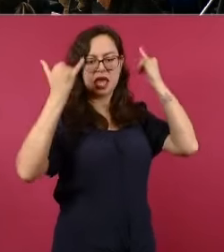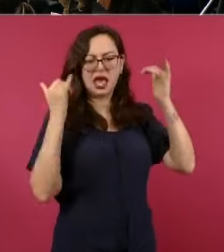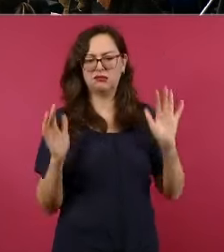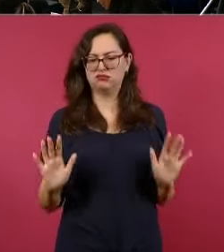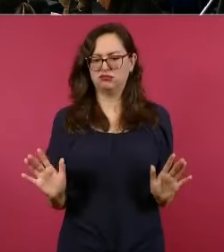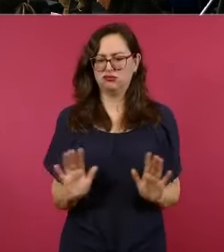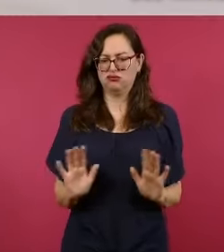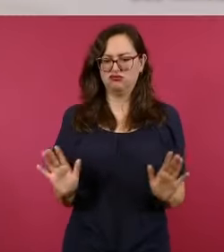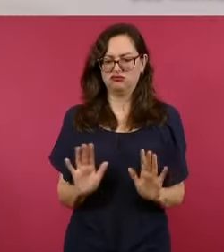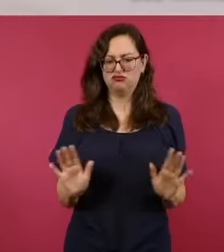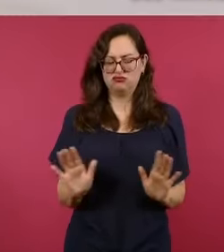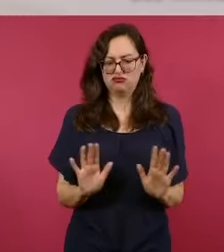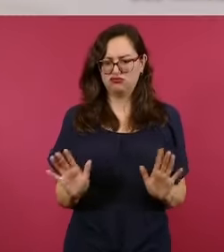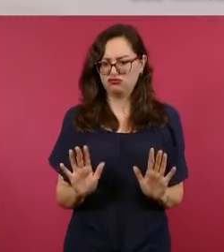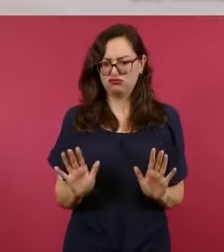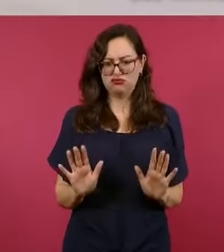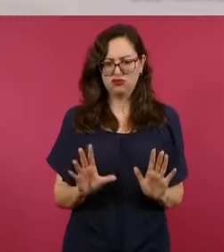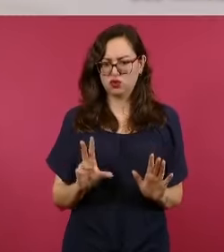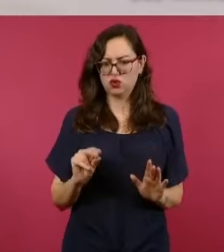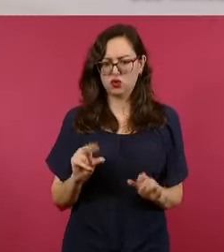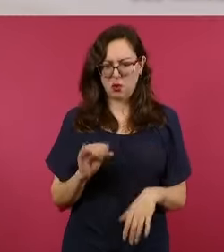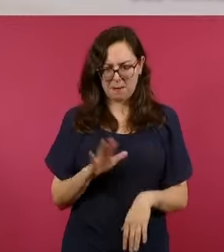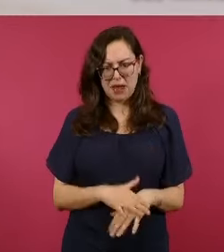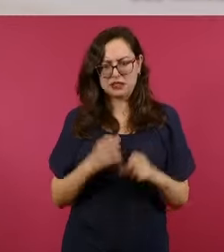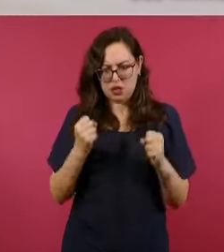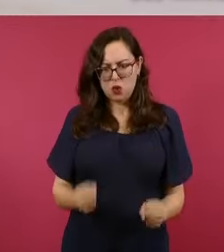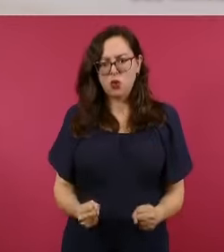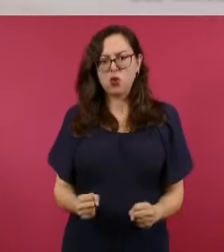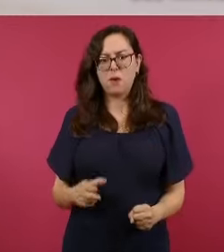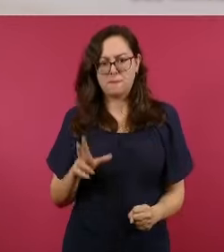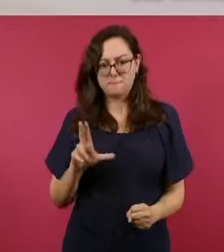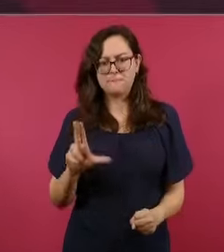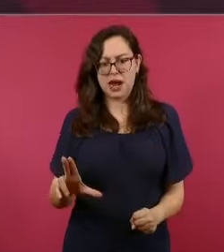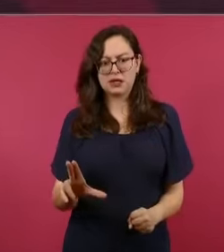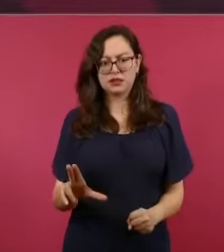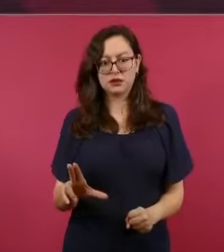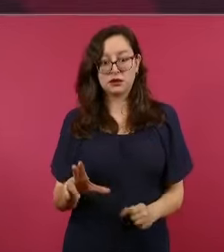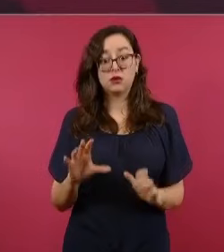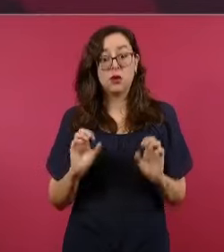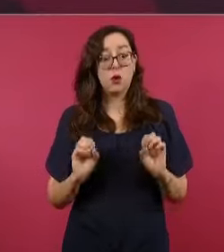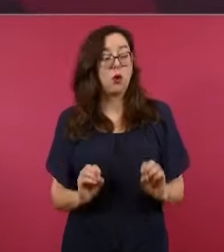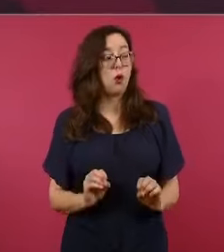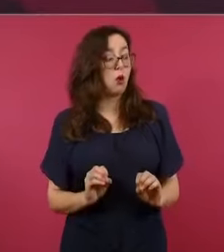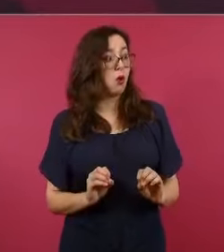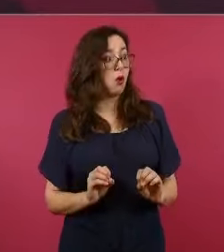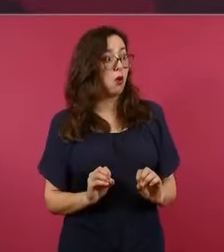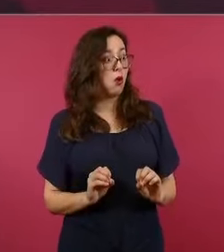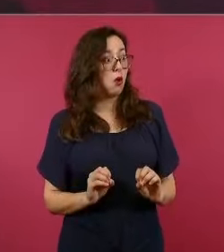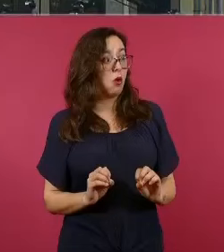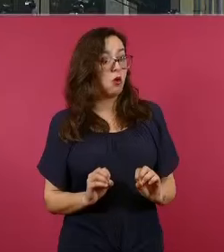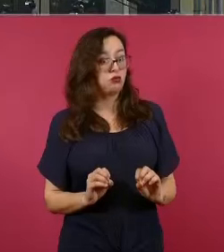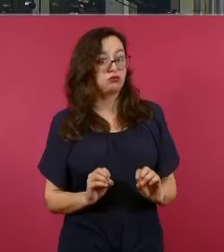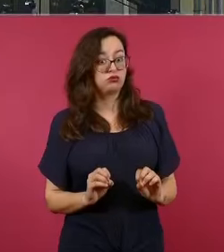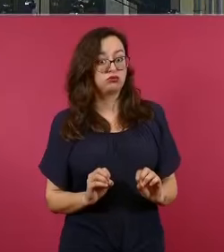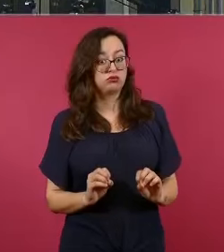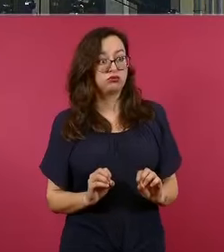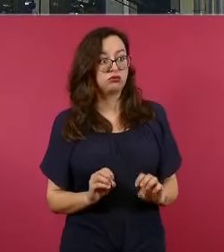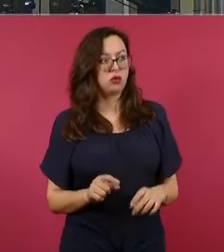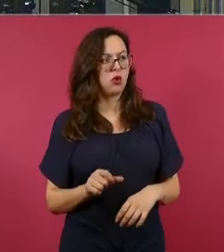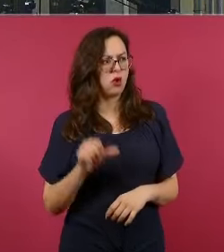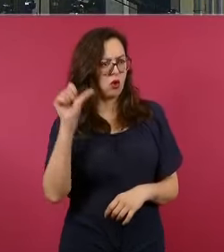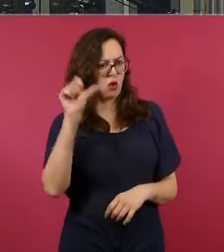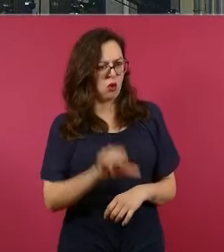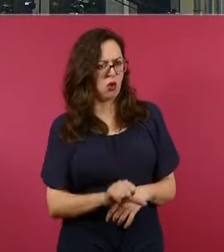este especulando Okay o puede ser que hoy que den a